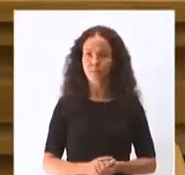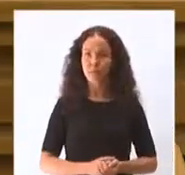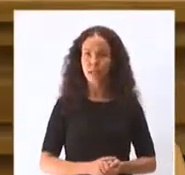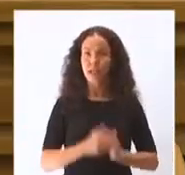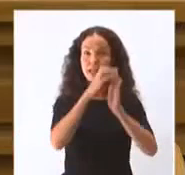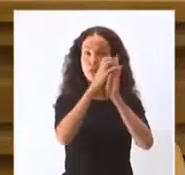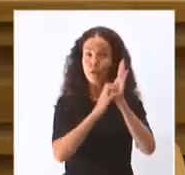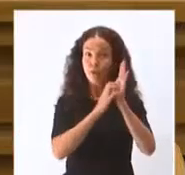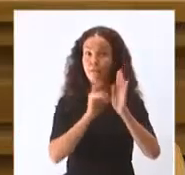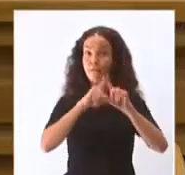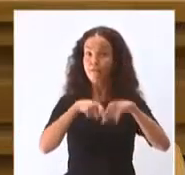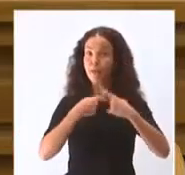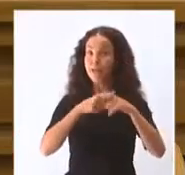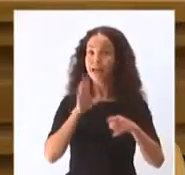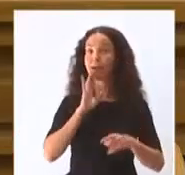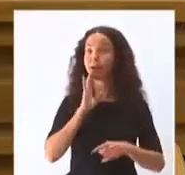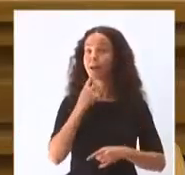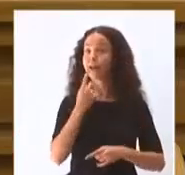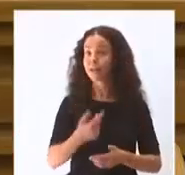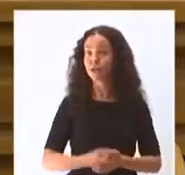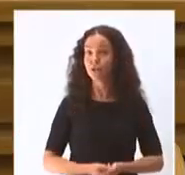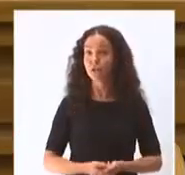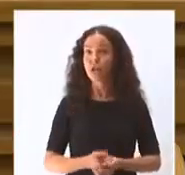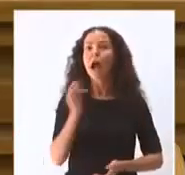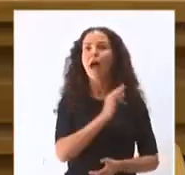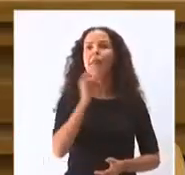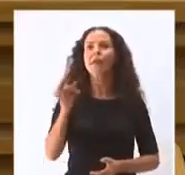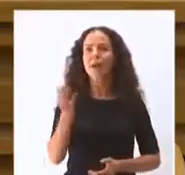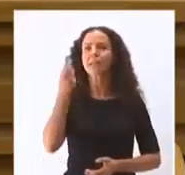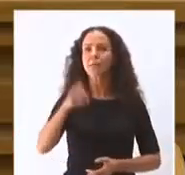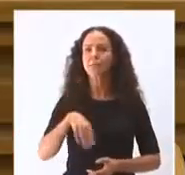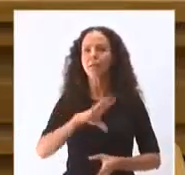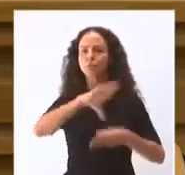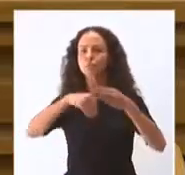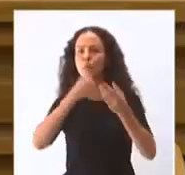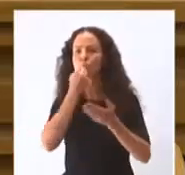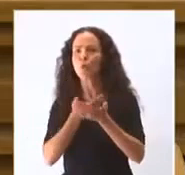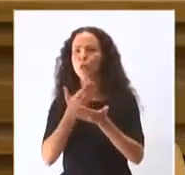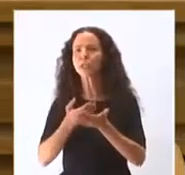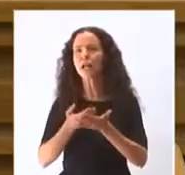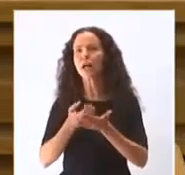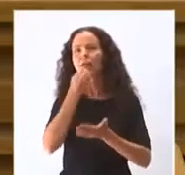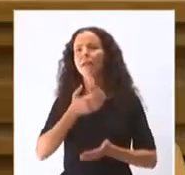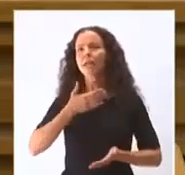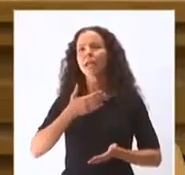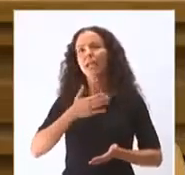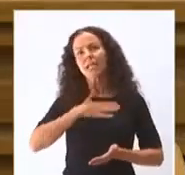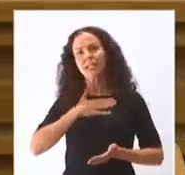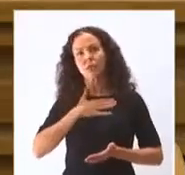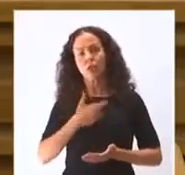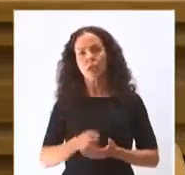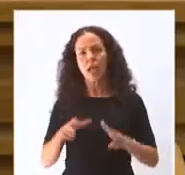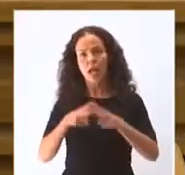las familias que les he planteado además van acompañadas de otras propuestas en bienestar social que son como bien sabrán ambiciosas